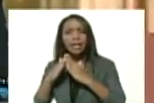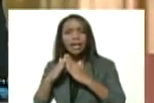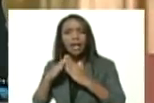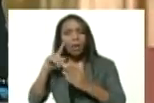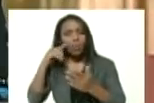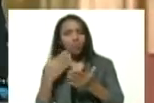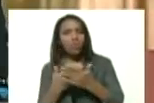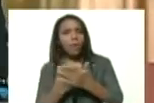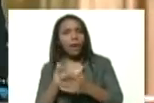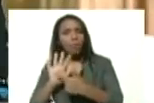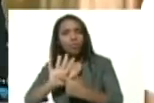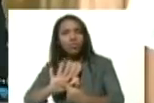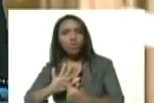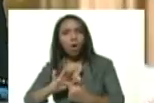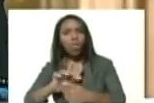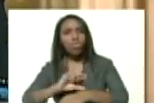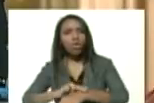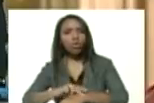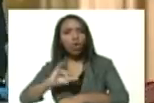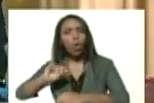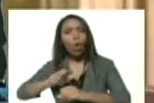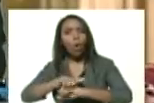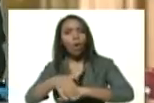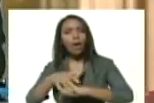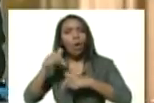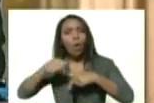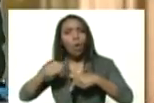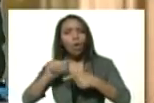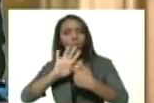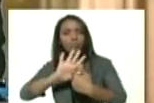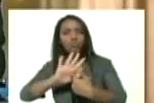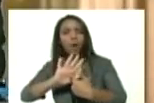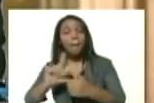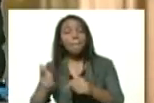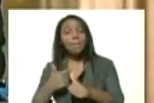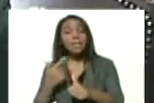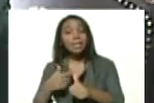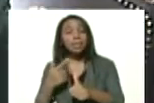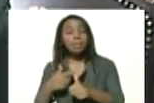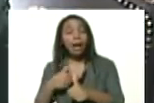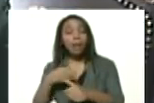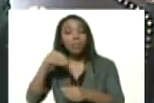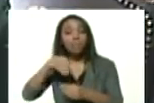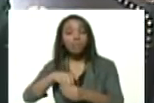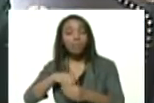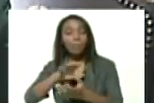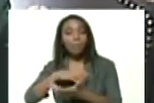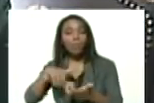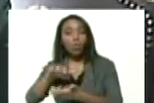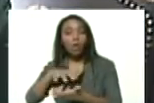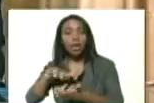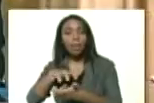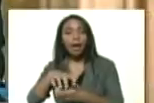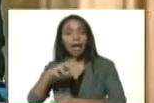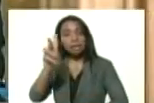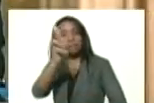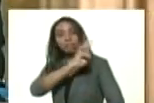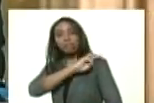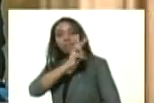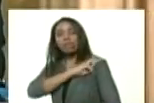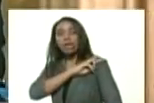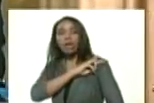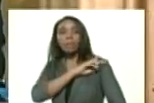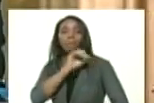pruebas que mostró el doctor jorge rodríguez hoy el principal implicado el jefe operativo